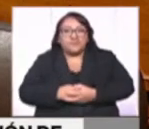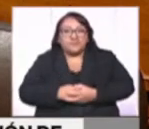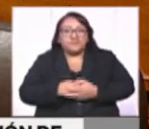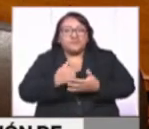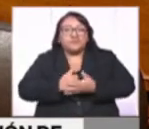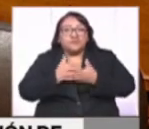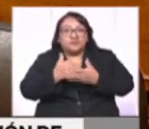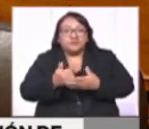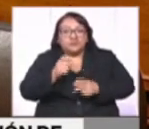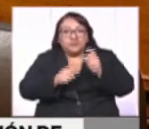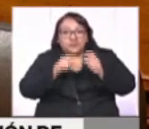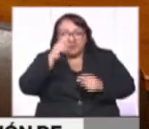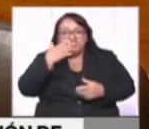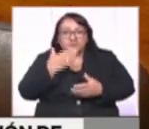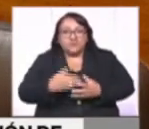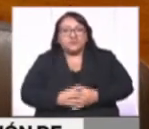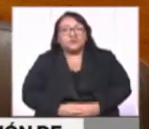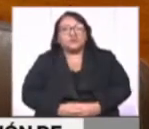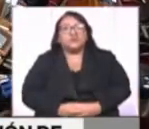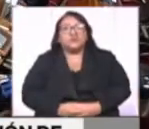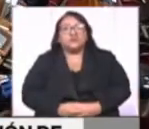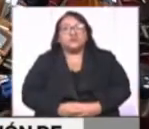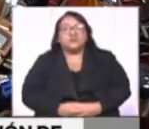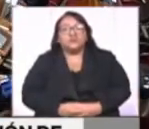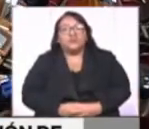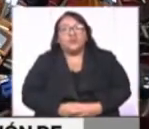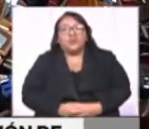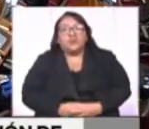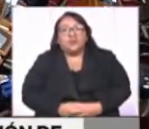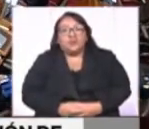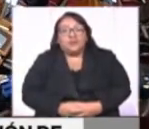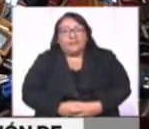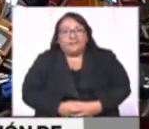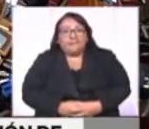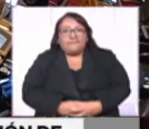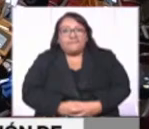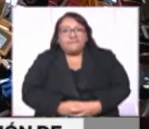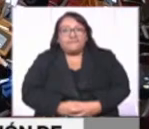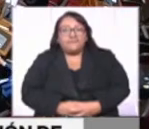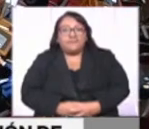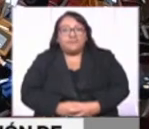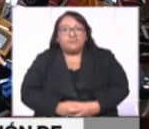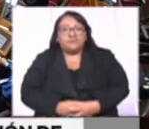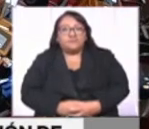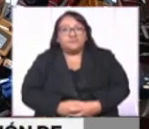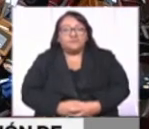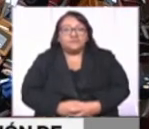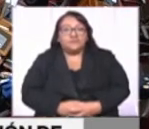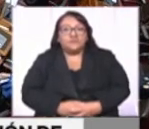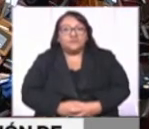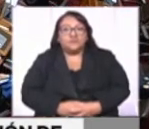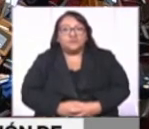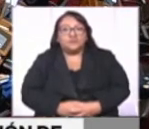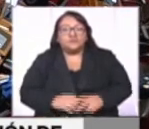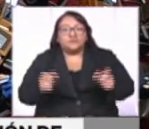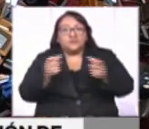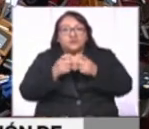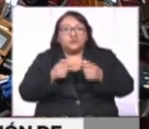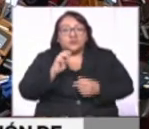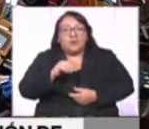servir al Perú. Muchas gracias. Gracias, congresista. Tiene el uso de la palabra el congresista Jorge Martí Corena, hasta por 2 minutos.